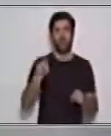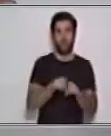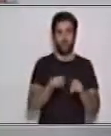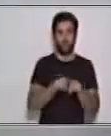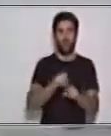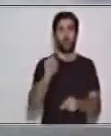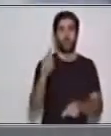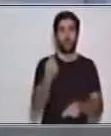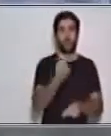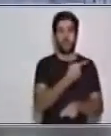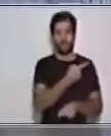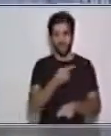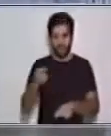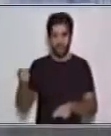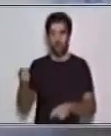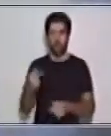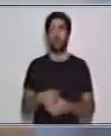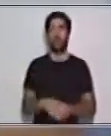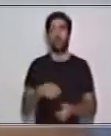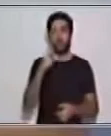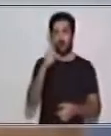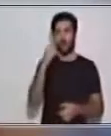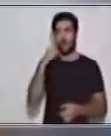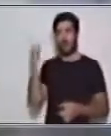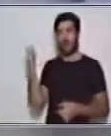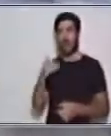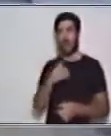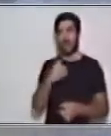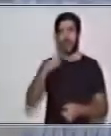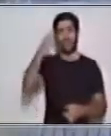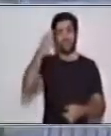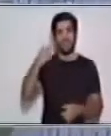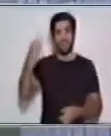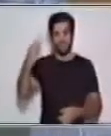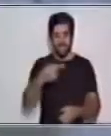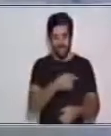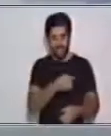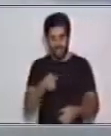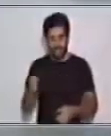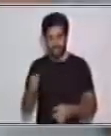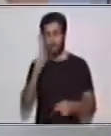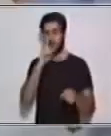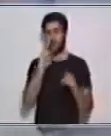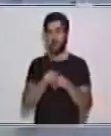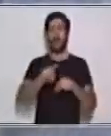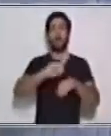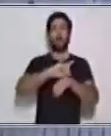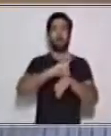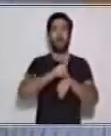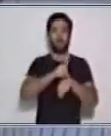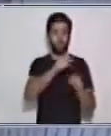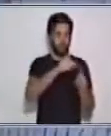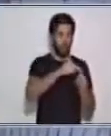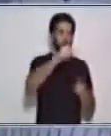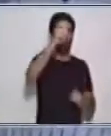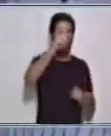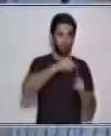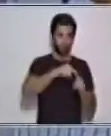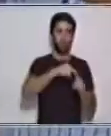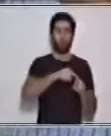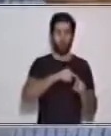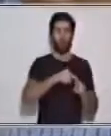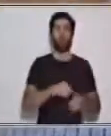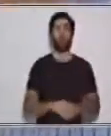de esta persona. Aquí están representando los días, los minutos que hizo ejercicio, y entonces le